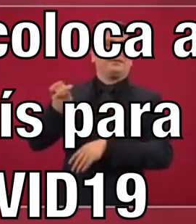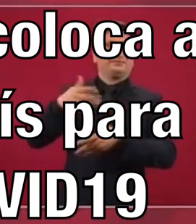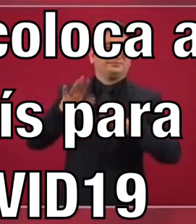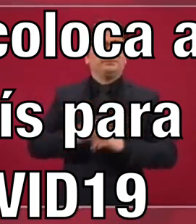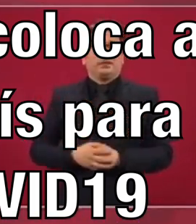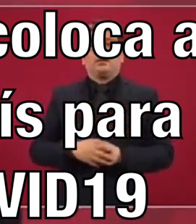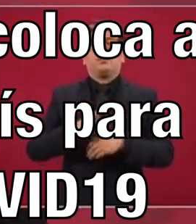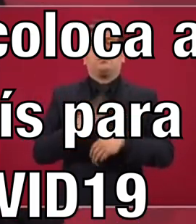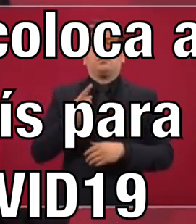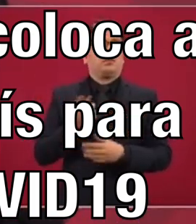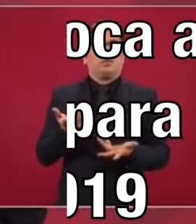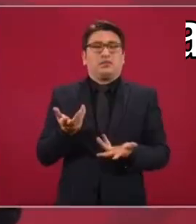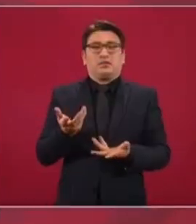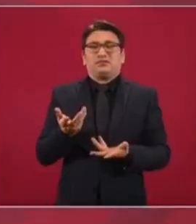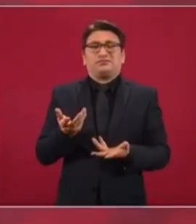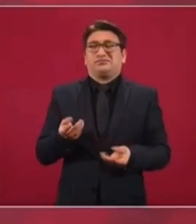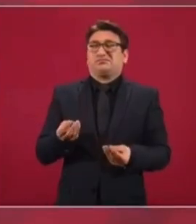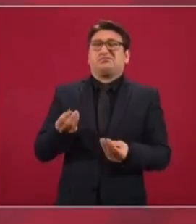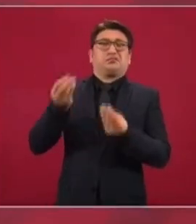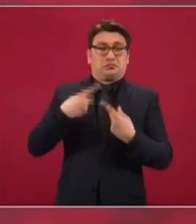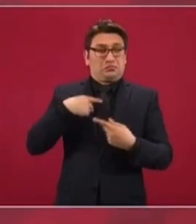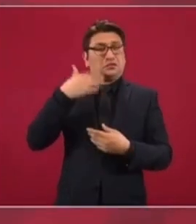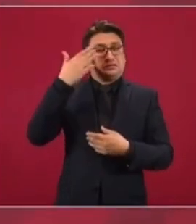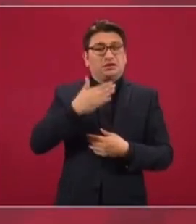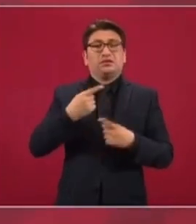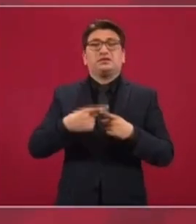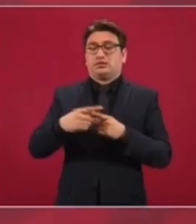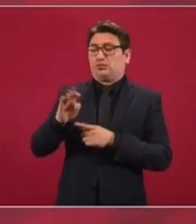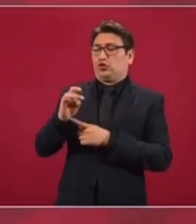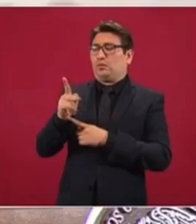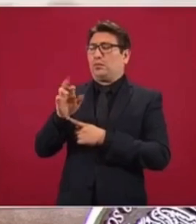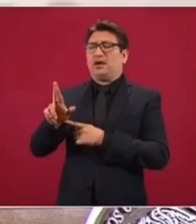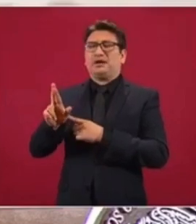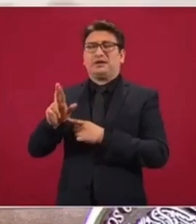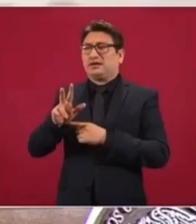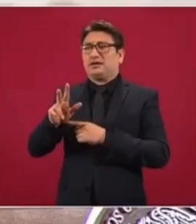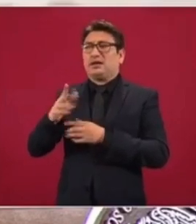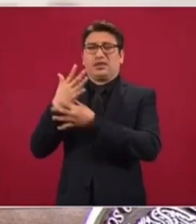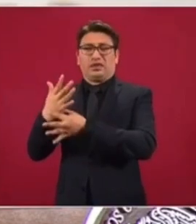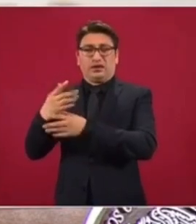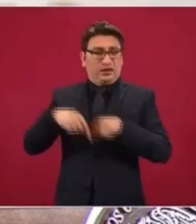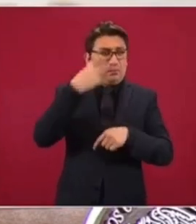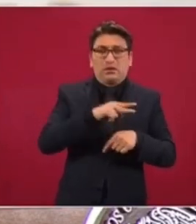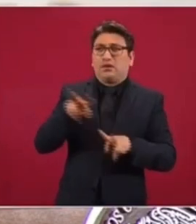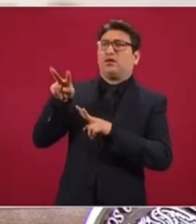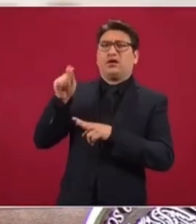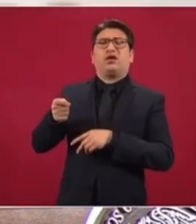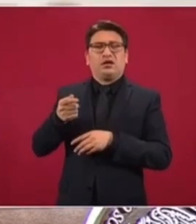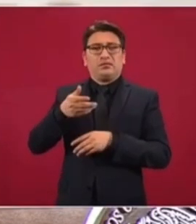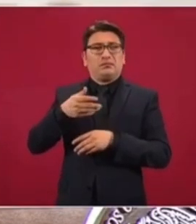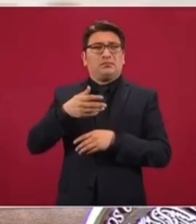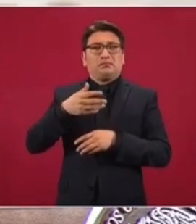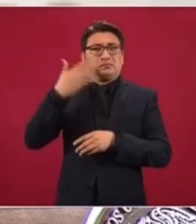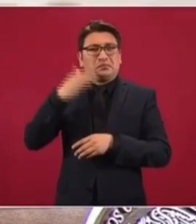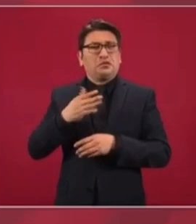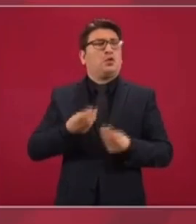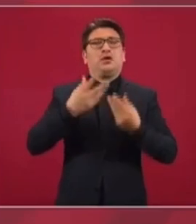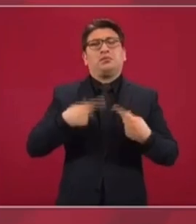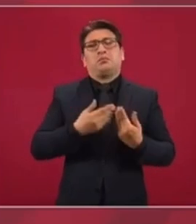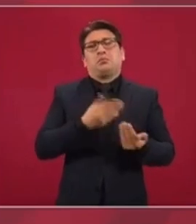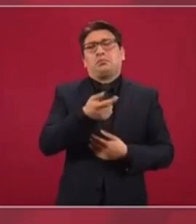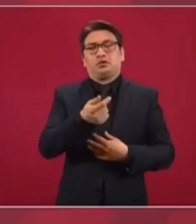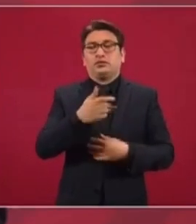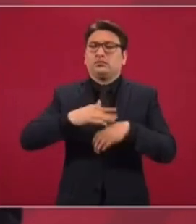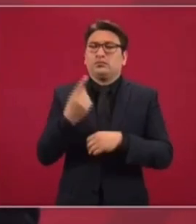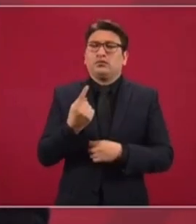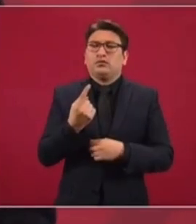¿Cuántos se enteran de lo que dice Bloomberg en México? Es una minoría. ¿Y por qué